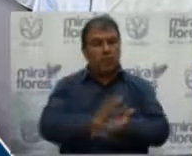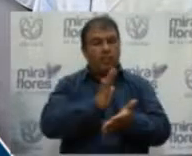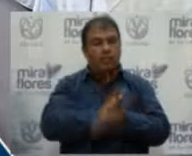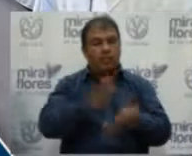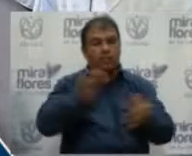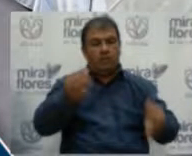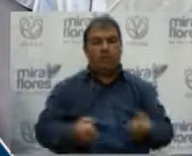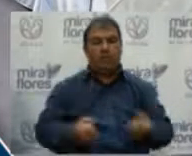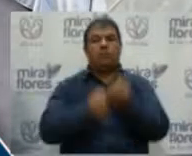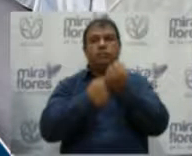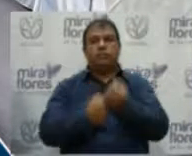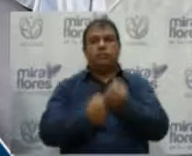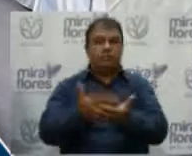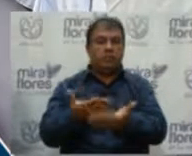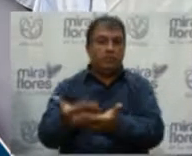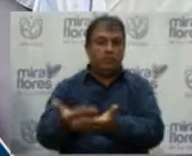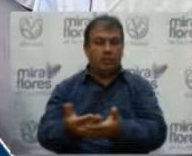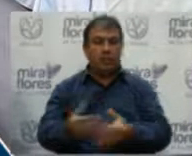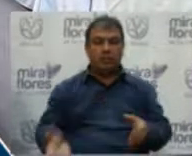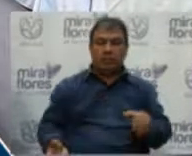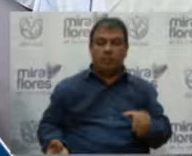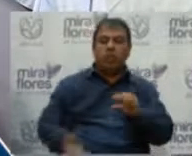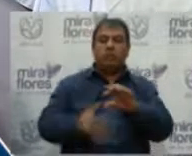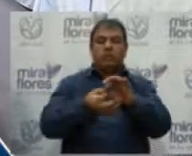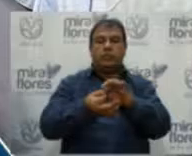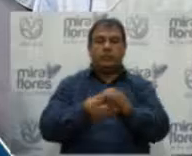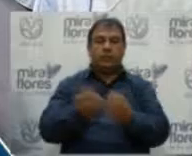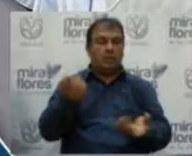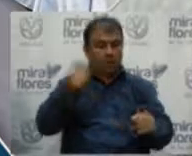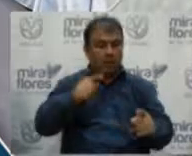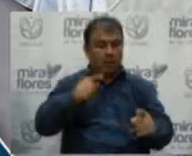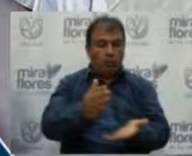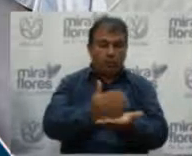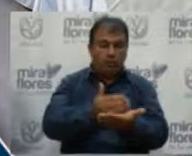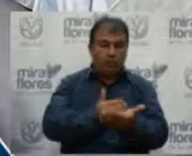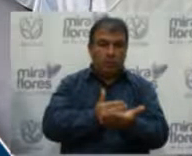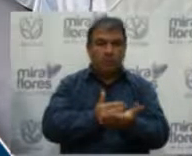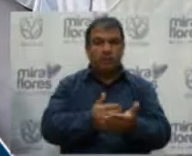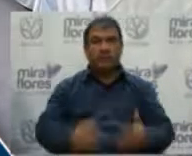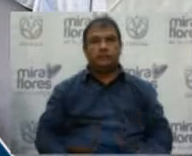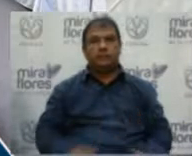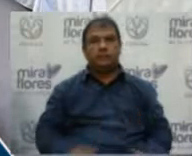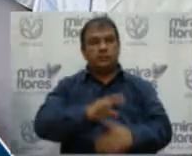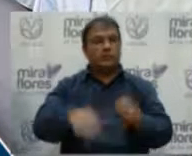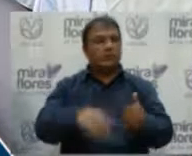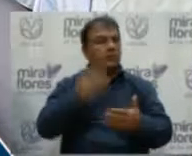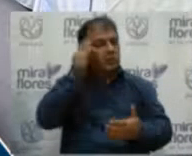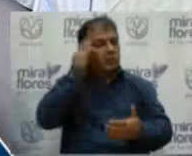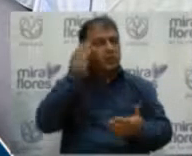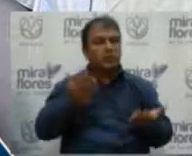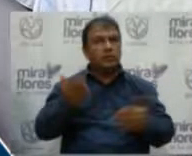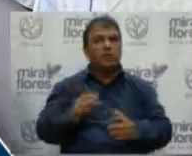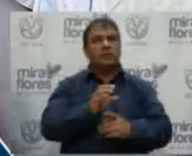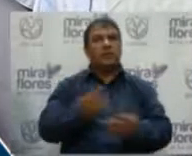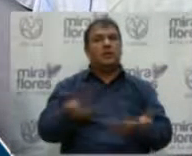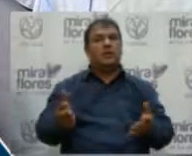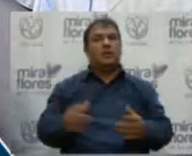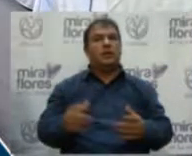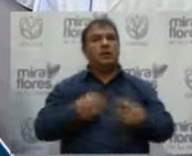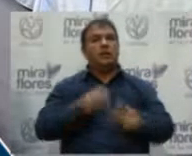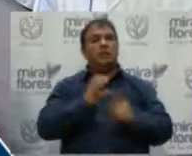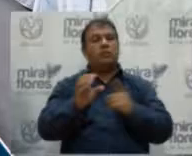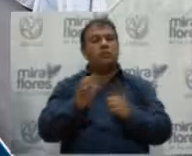documentación sustentatoria que como anexo forma parte integrante del presente acuerdo. Muy bien, todos sabemos dónde está la escultura, la tenemos aquí